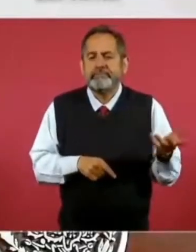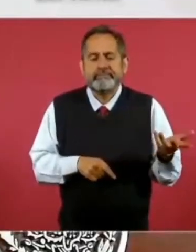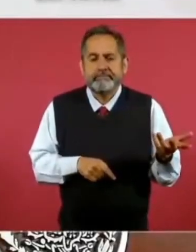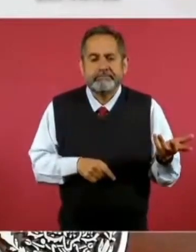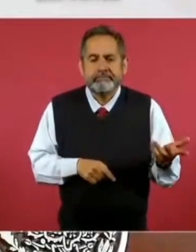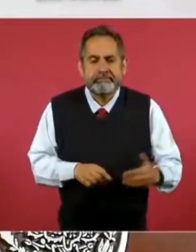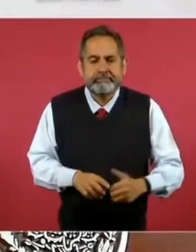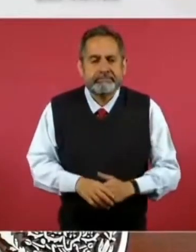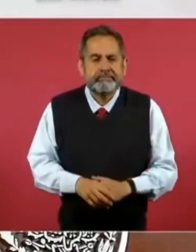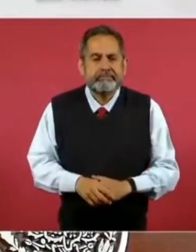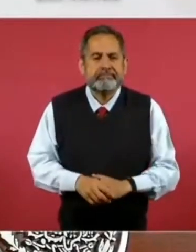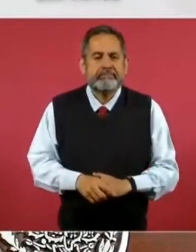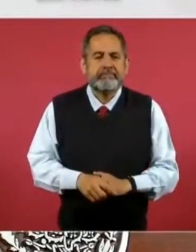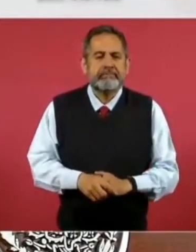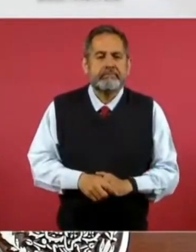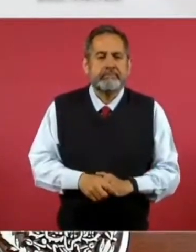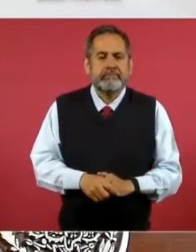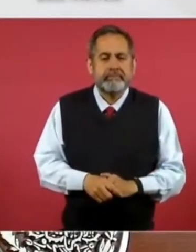a